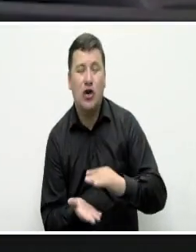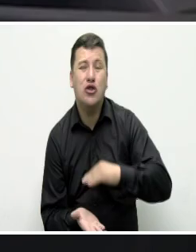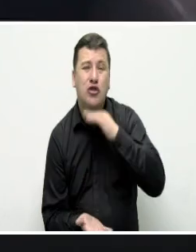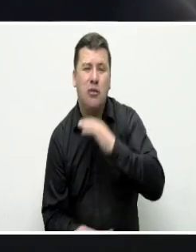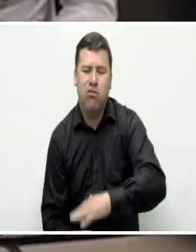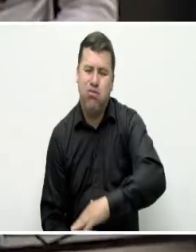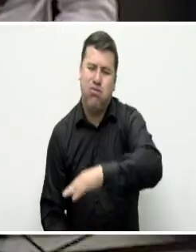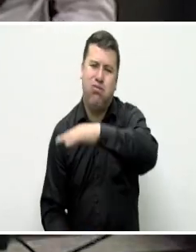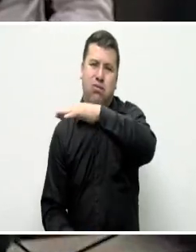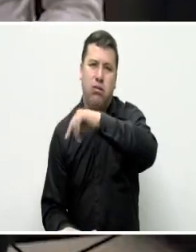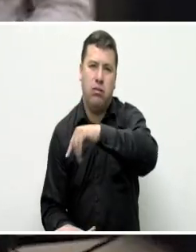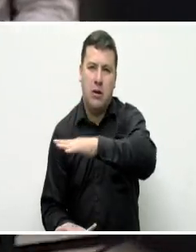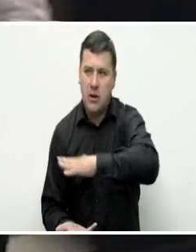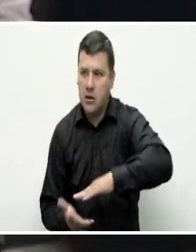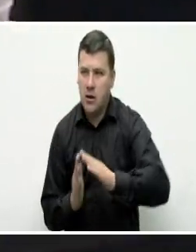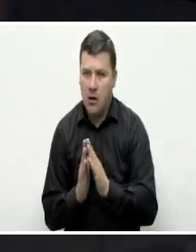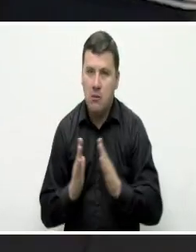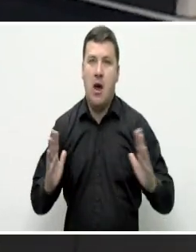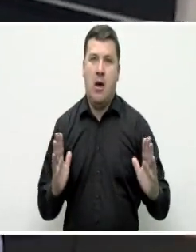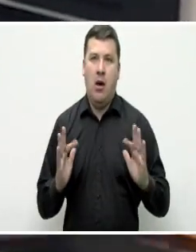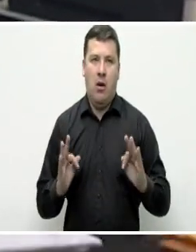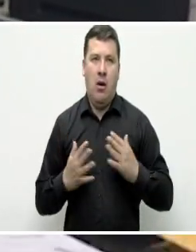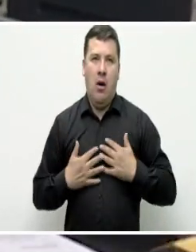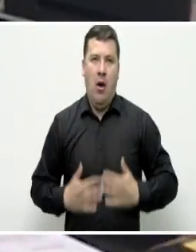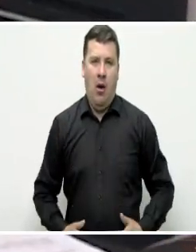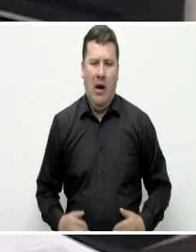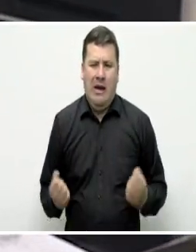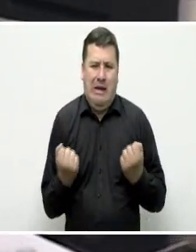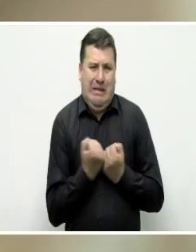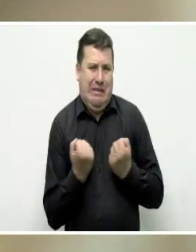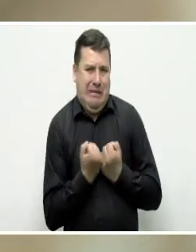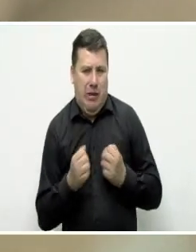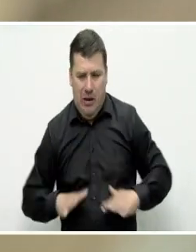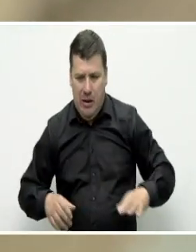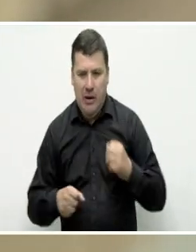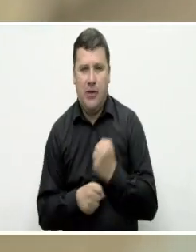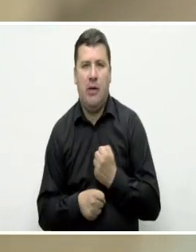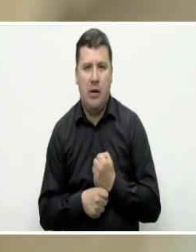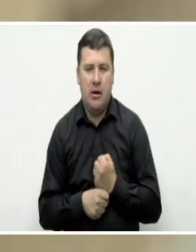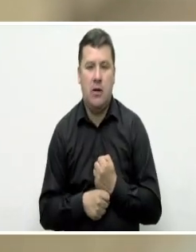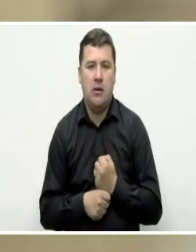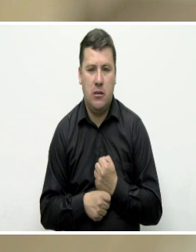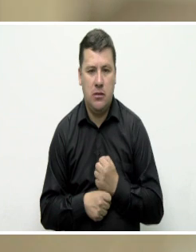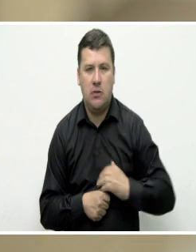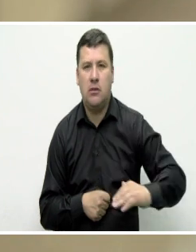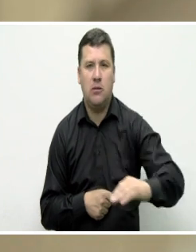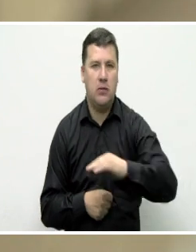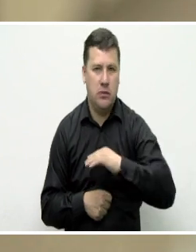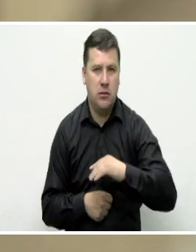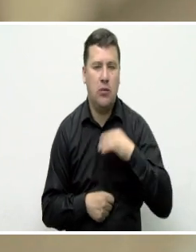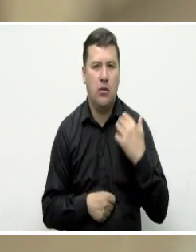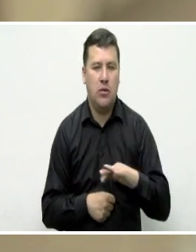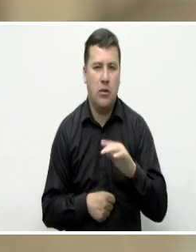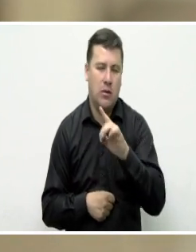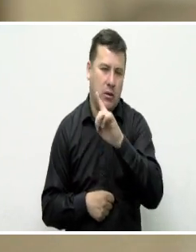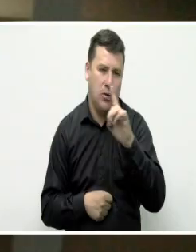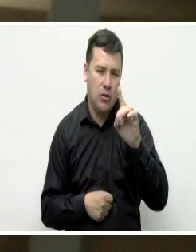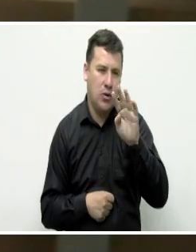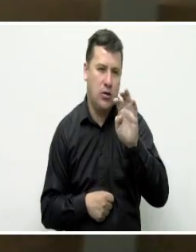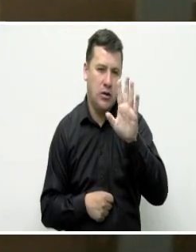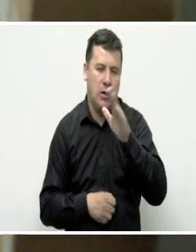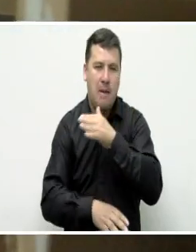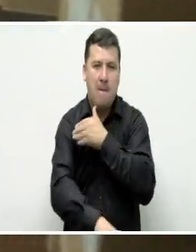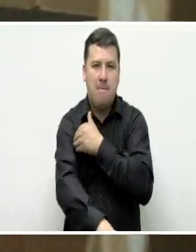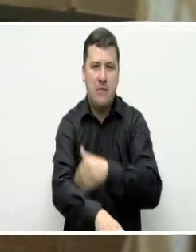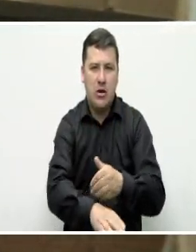no solo generaron espacios para mejorar las condiciones físicas de los ambientes laborales, sino además un ingreso de 185 millones